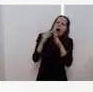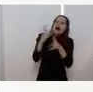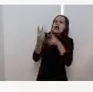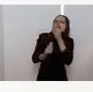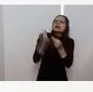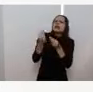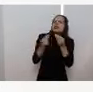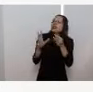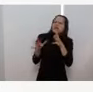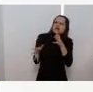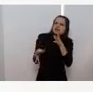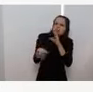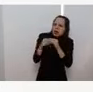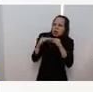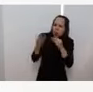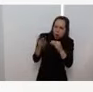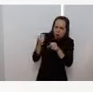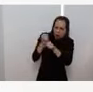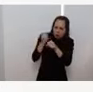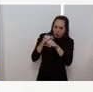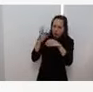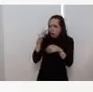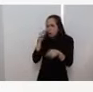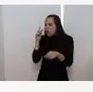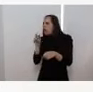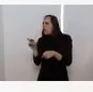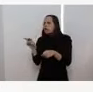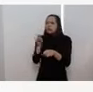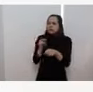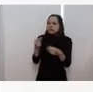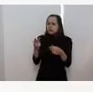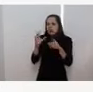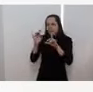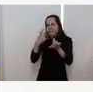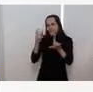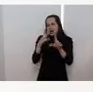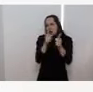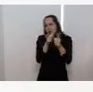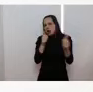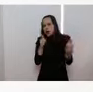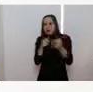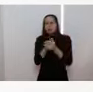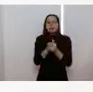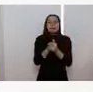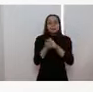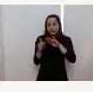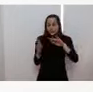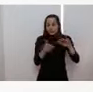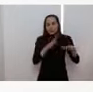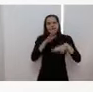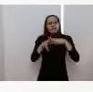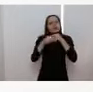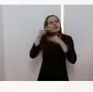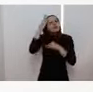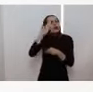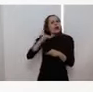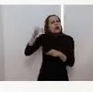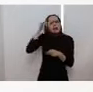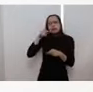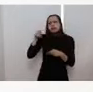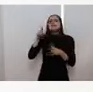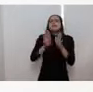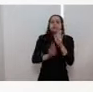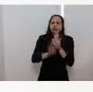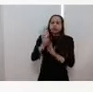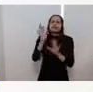comercio de eficiencia del trabajo que están realizando también y para la parte académica tuvimos unos desarrollos muy importa porque no